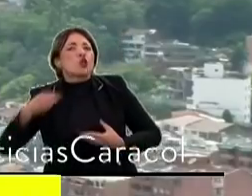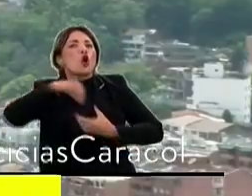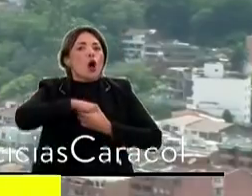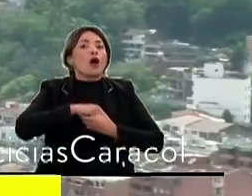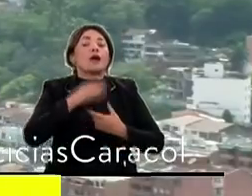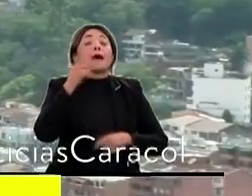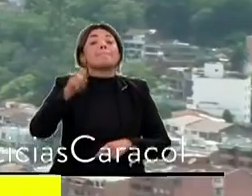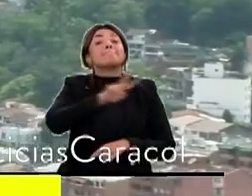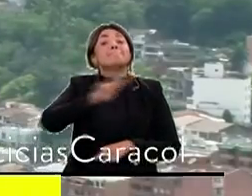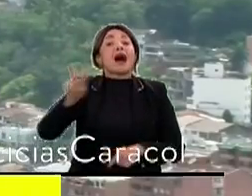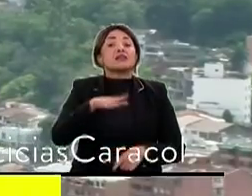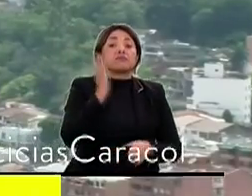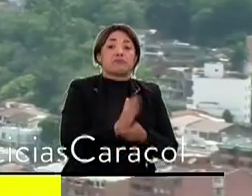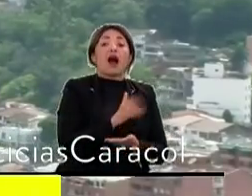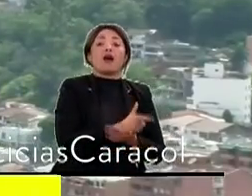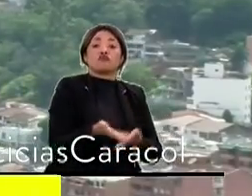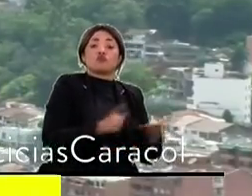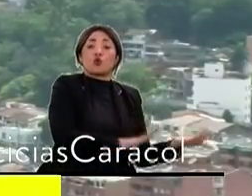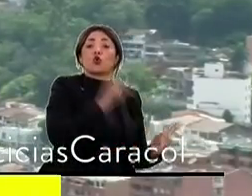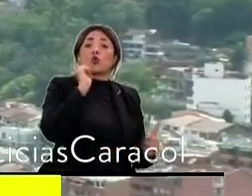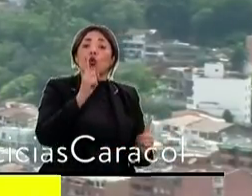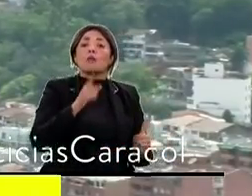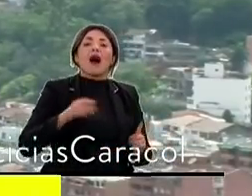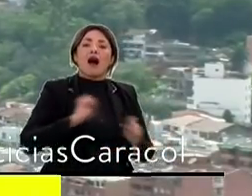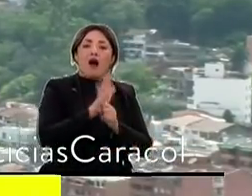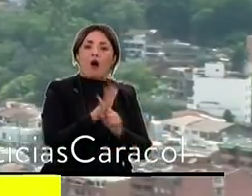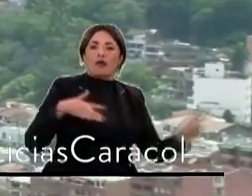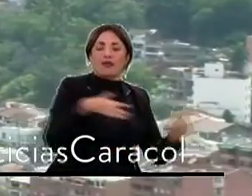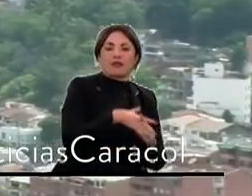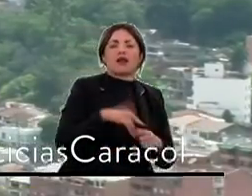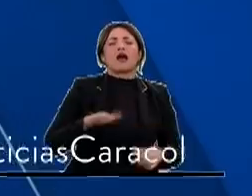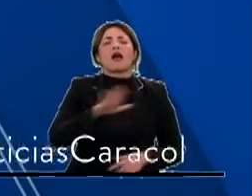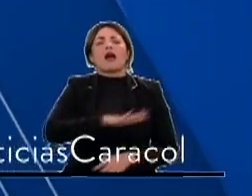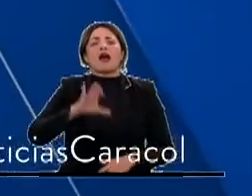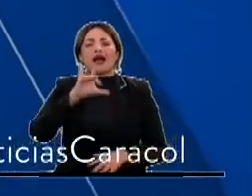menor de edad falleció producto de coronavirus. Desde Cali, Cindy Rodríguez, en Noticias Caracol.